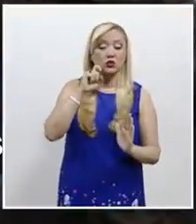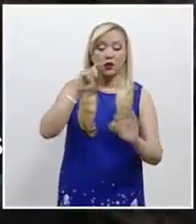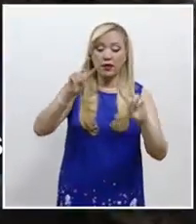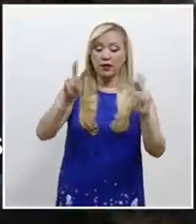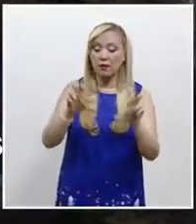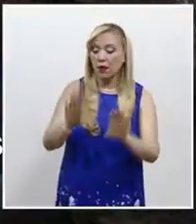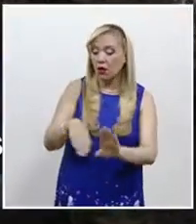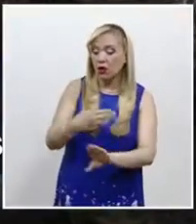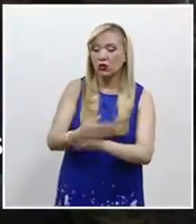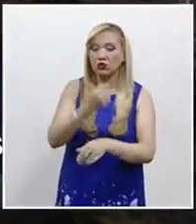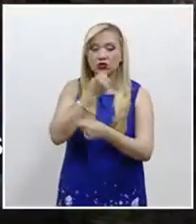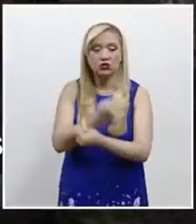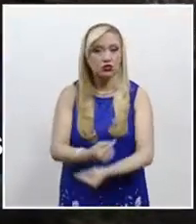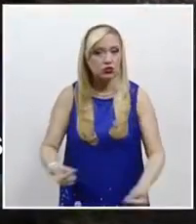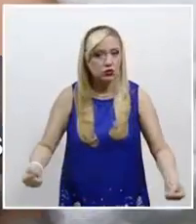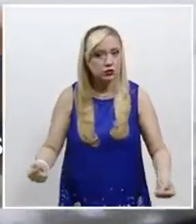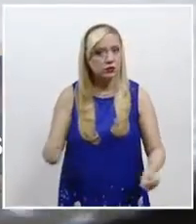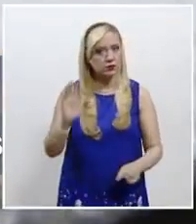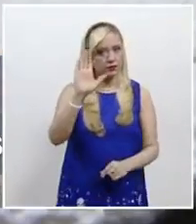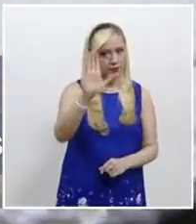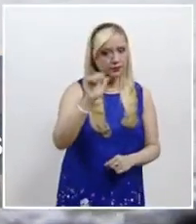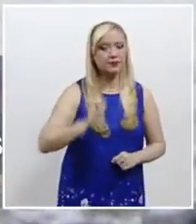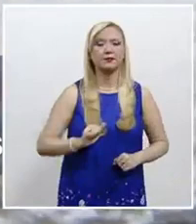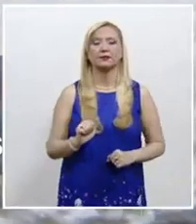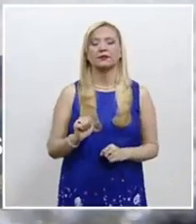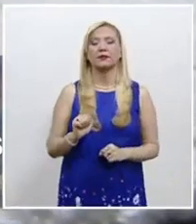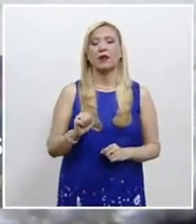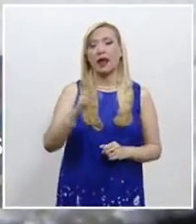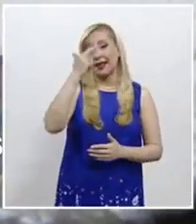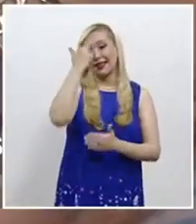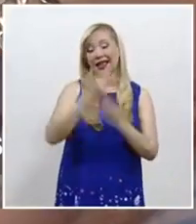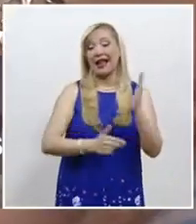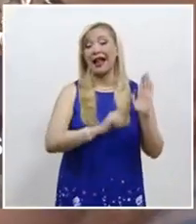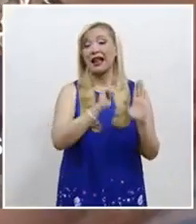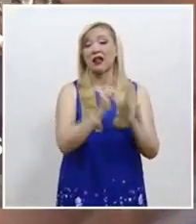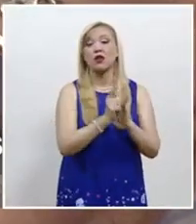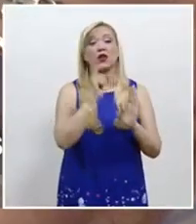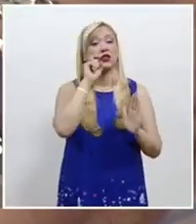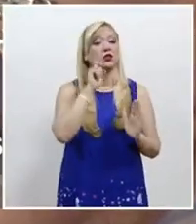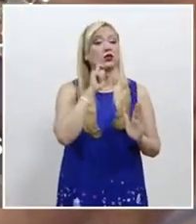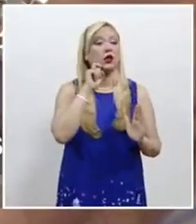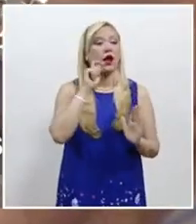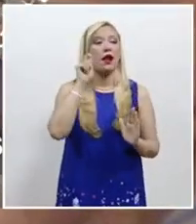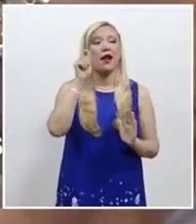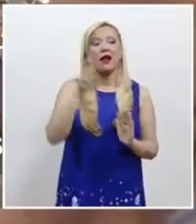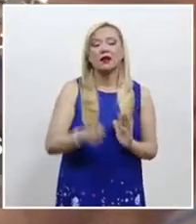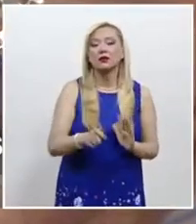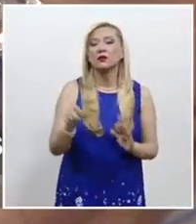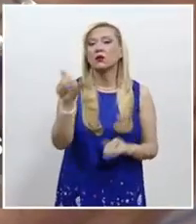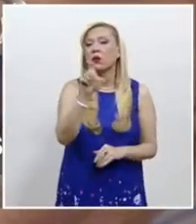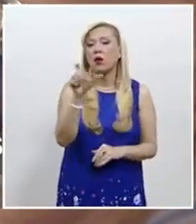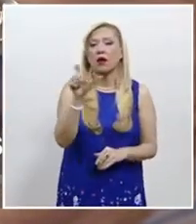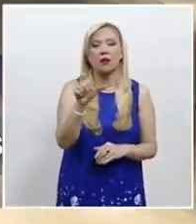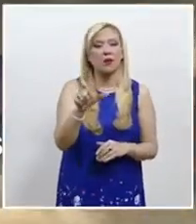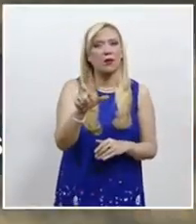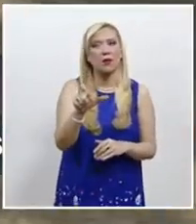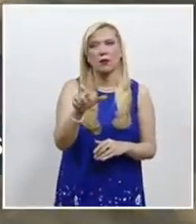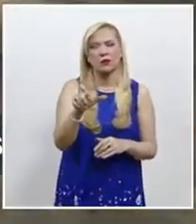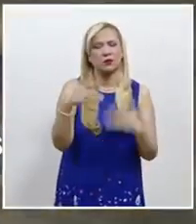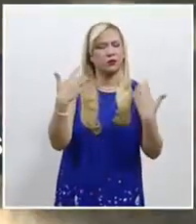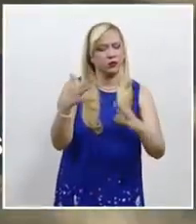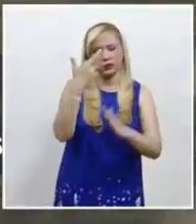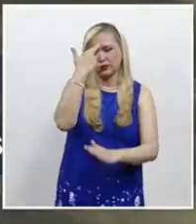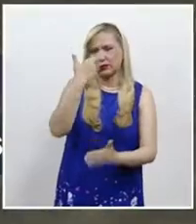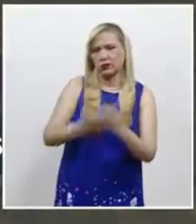de ese sector de la población. Estableció que el término delitos sexuales debe entenderse desde una concepción amplia de la